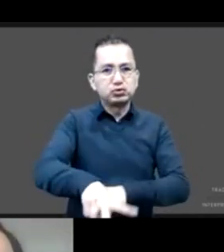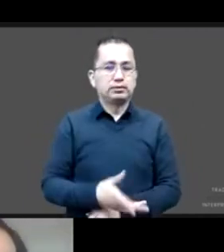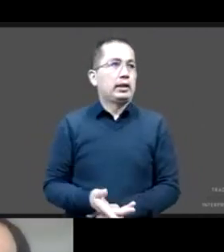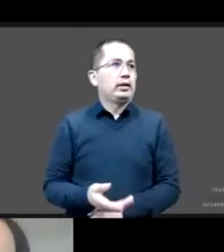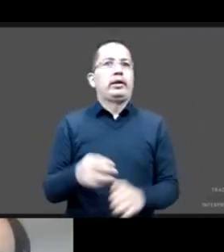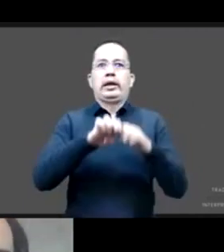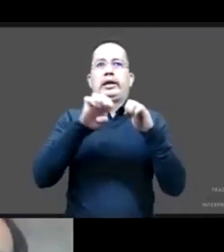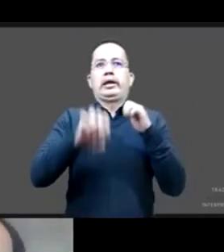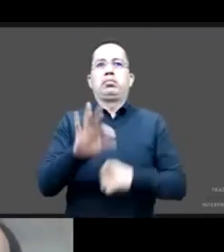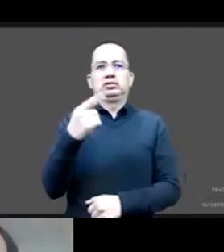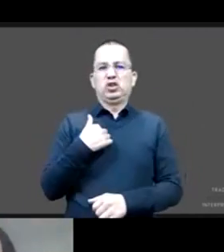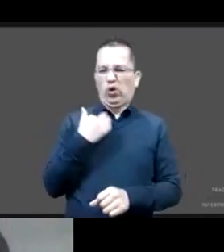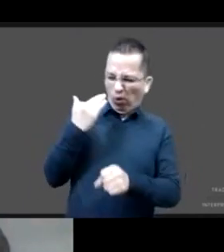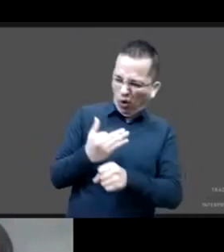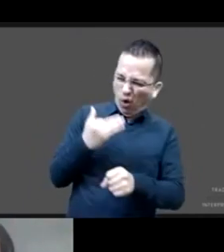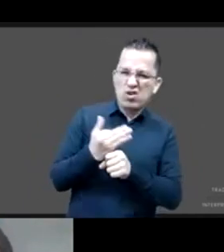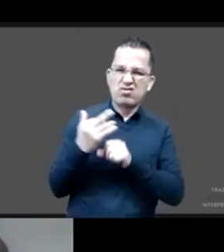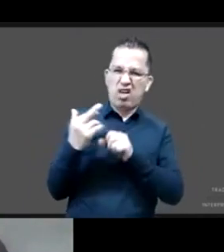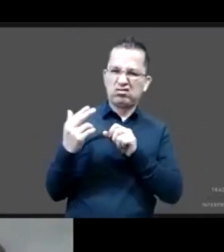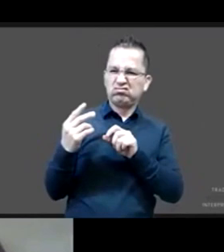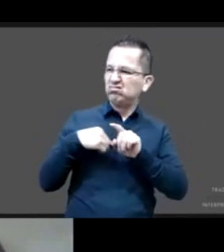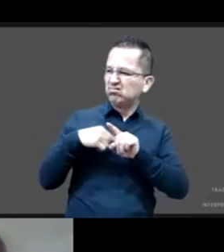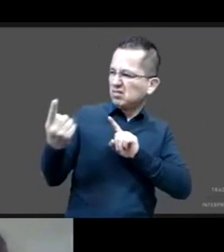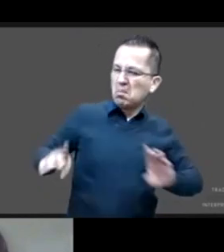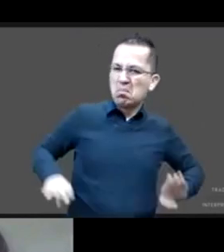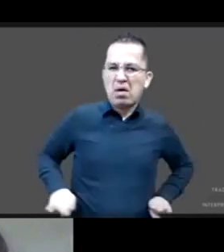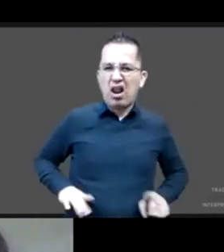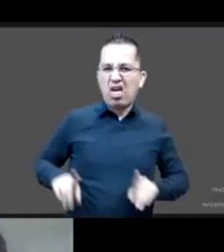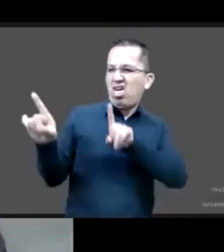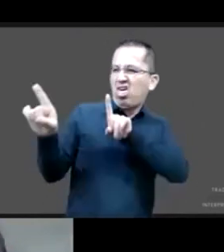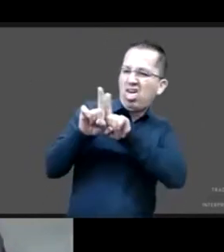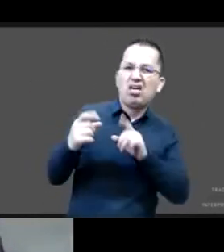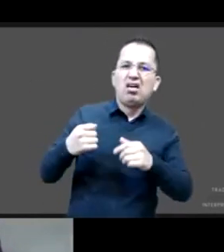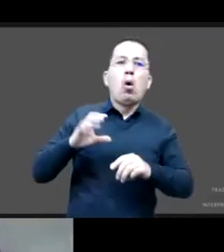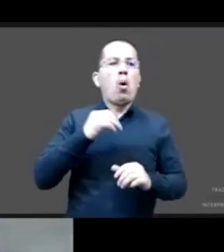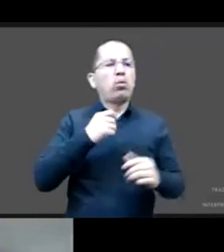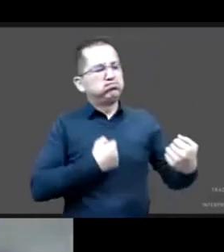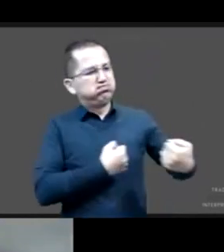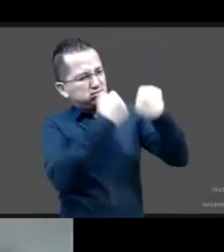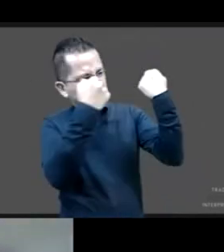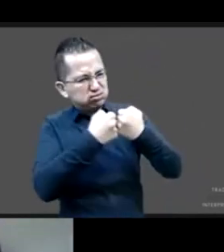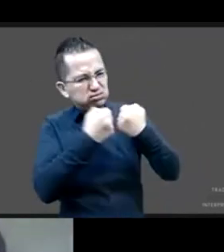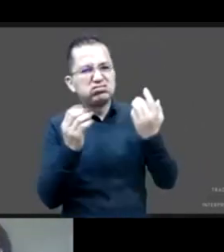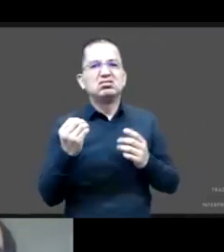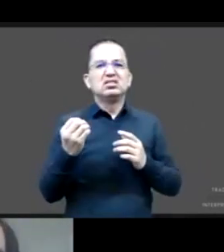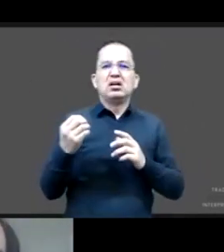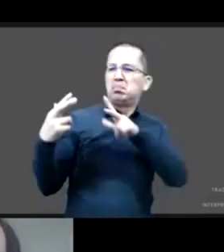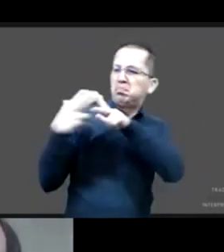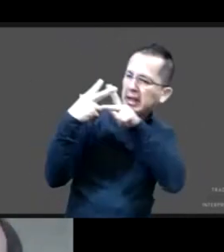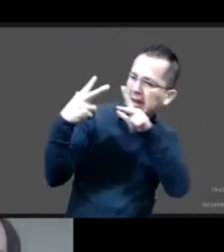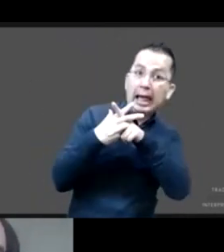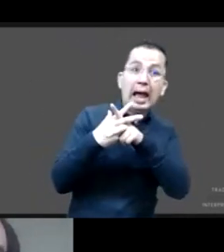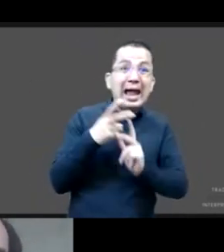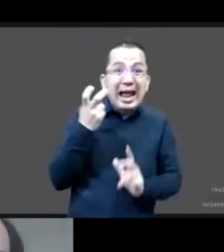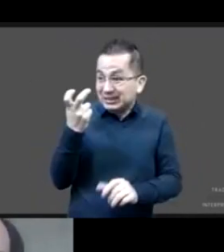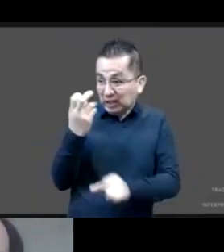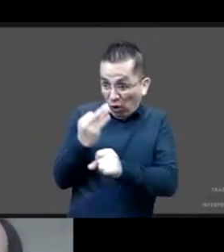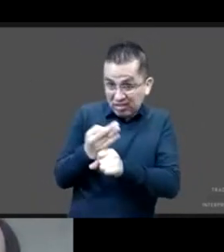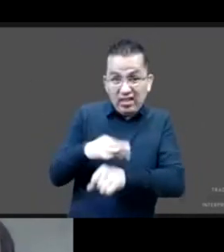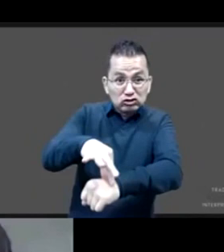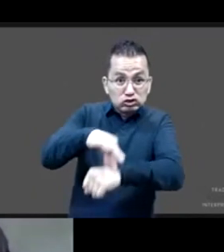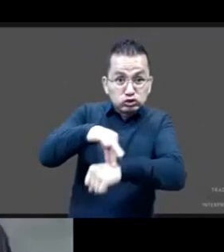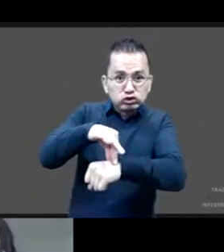medio de la relación de pareja cuando estamos en situaciones emocionalmente comprometedoras ahí podemos hacer un acompañamiento